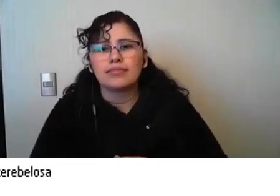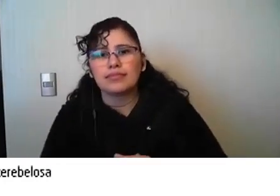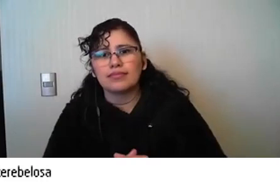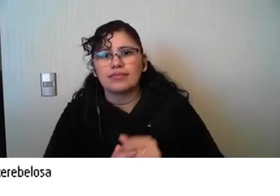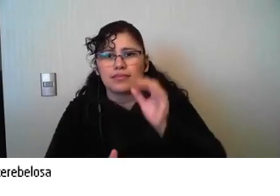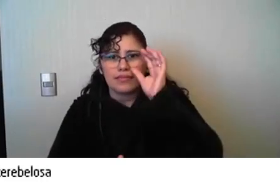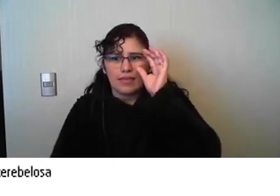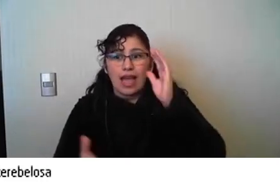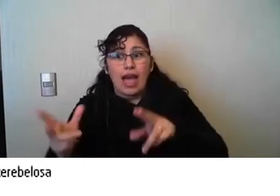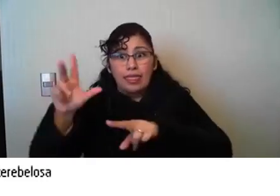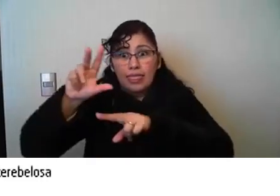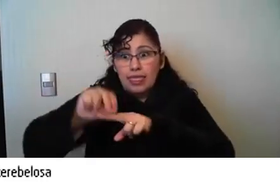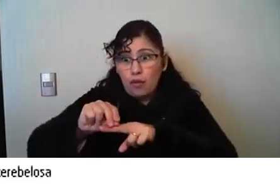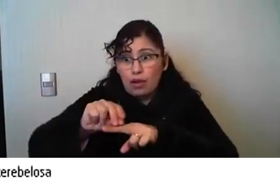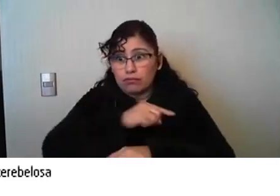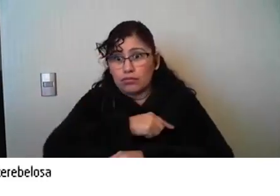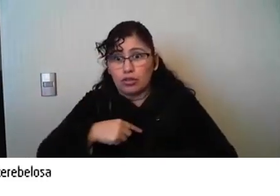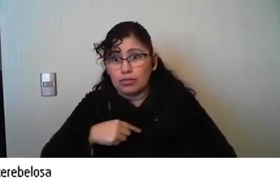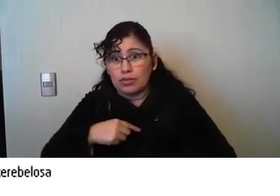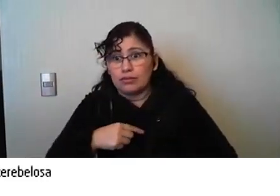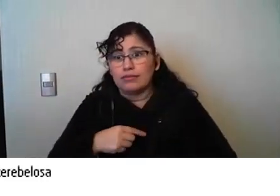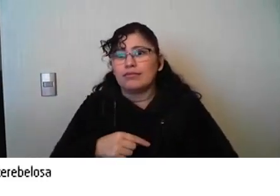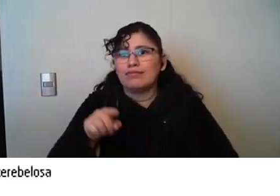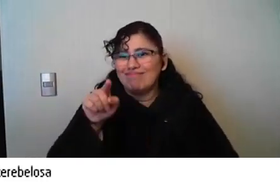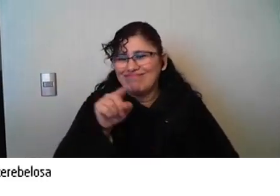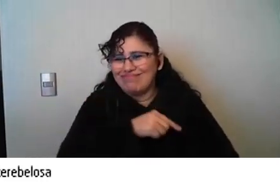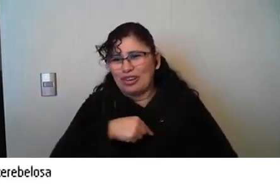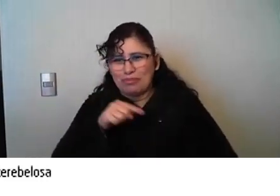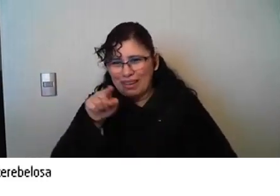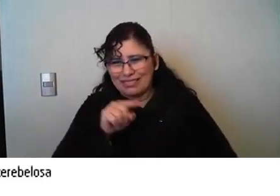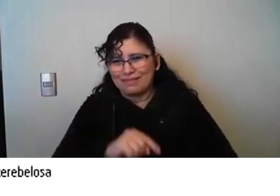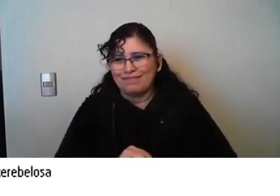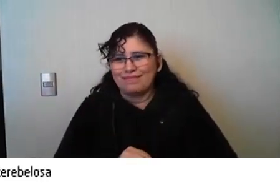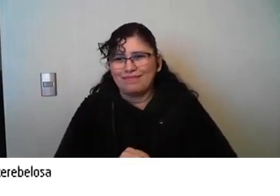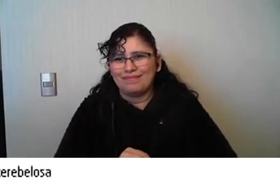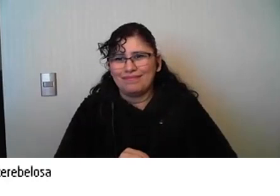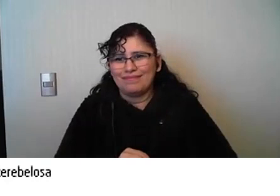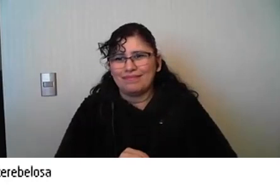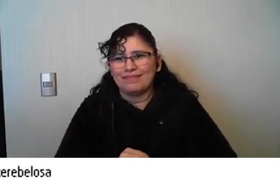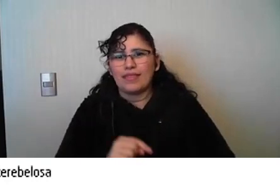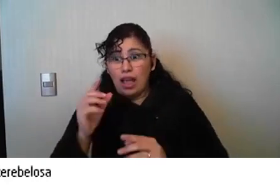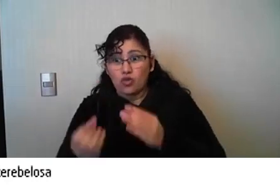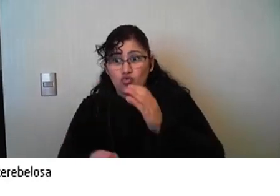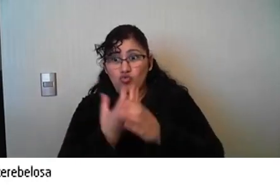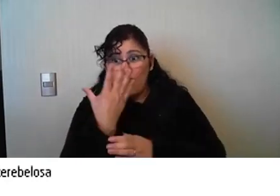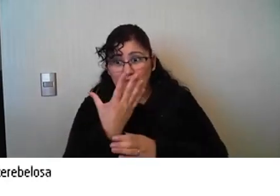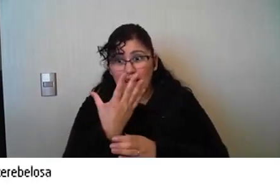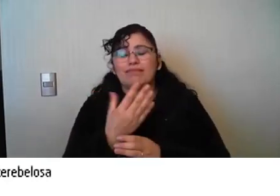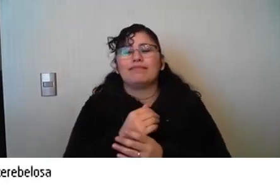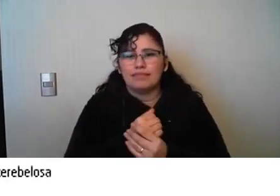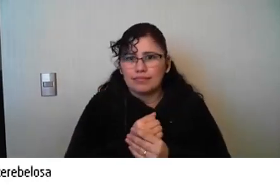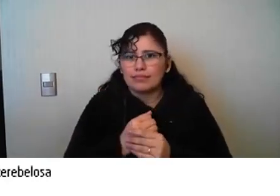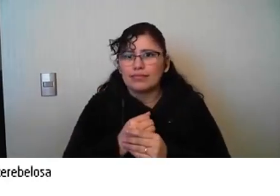La más antigua se llama porción magnocelular y la más nueva se